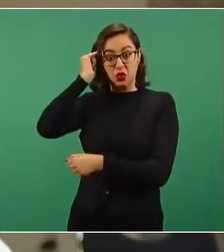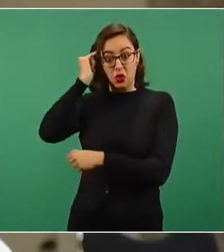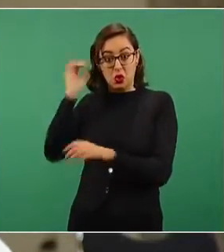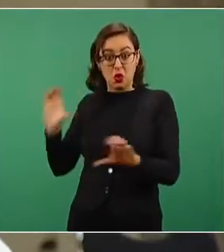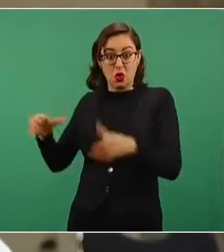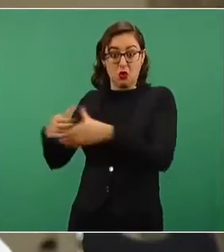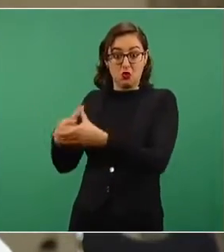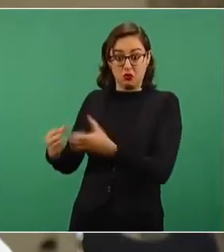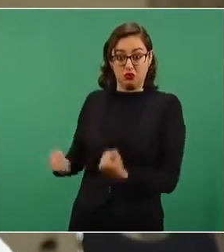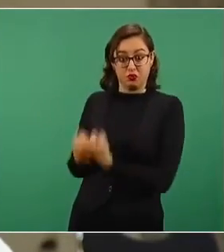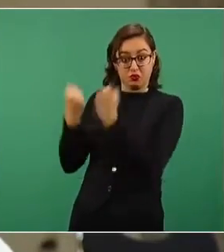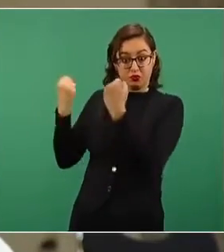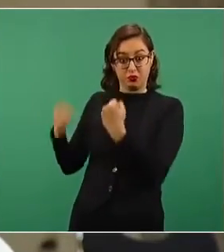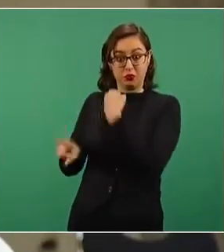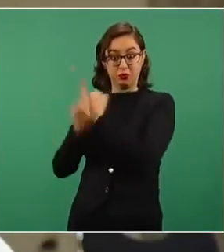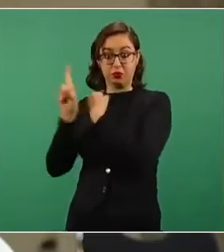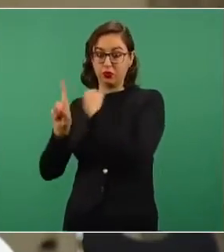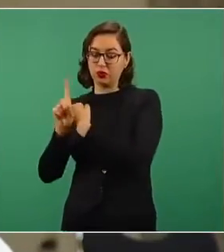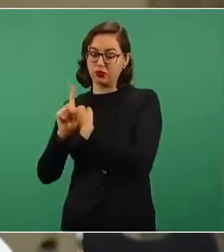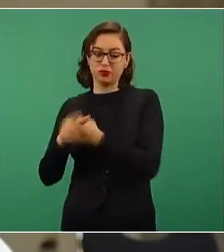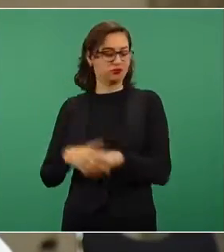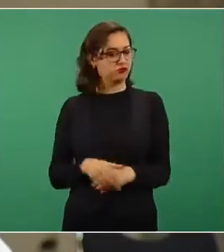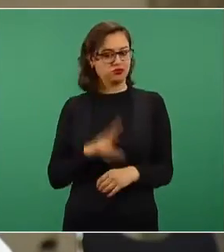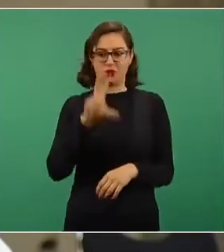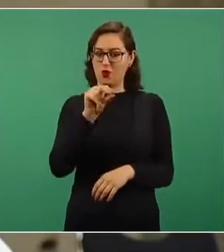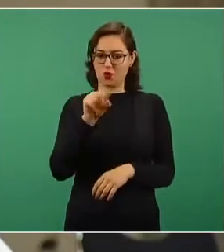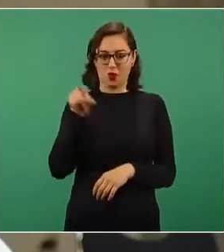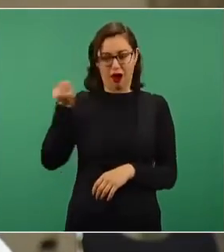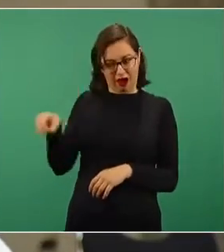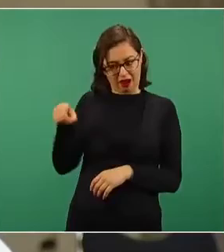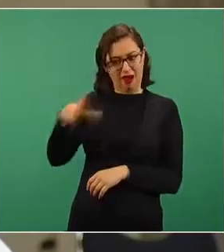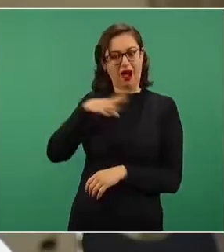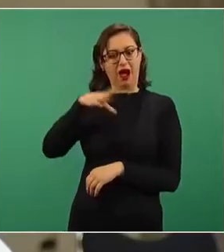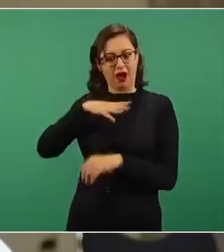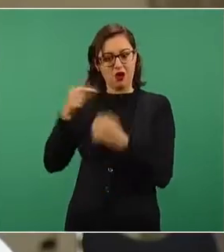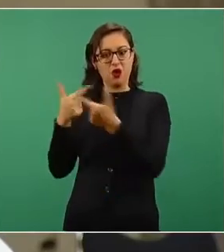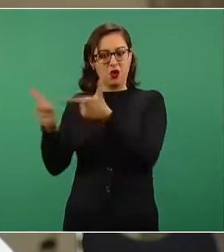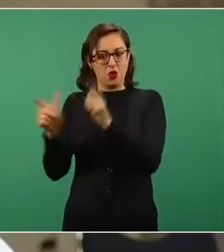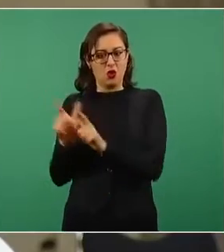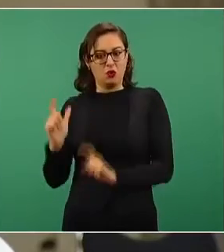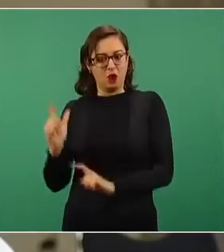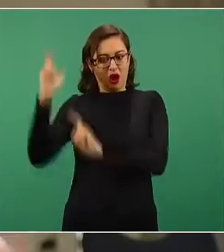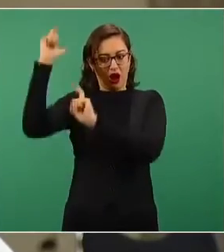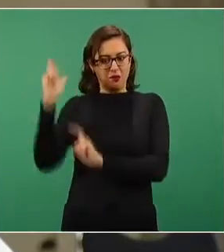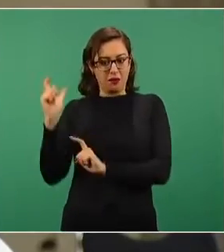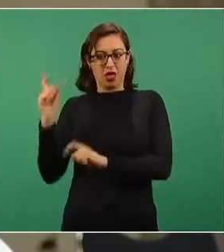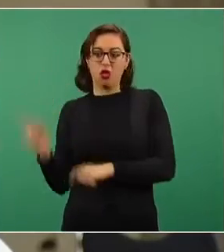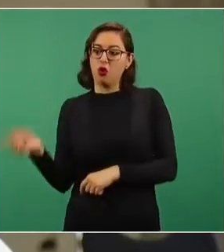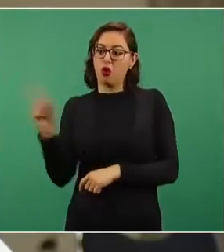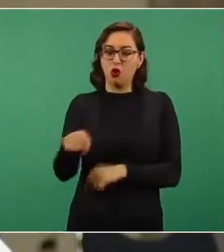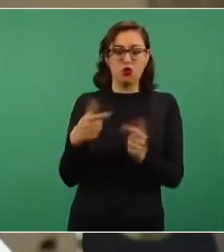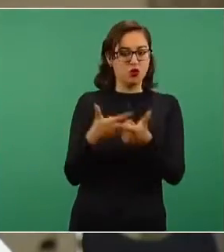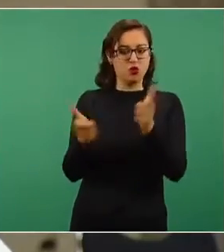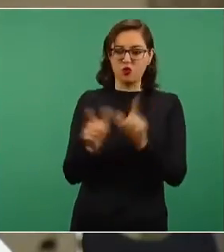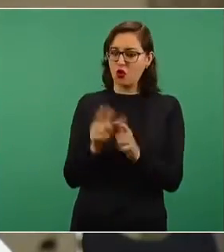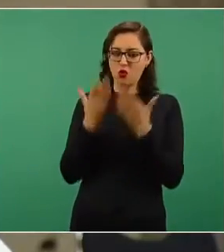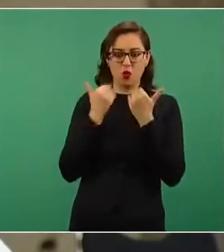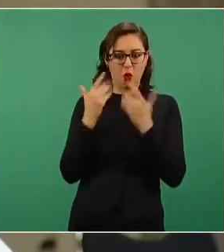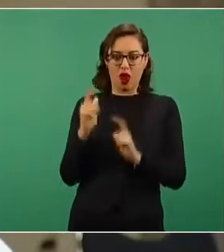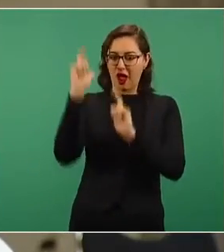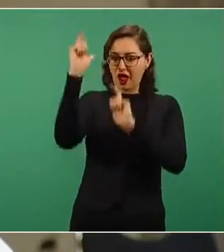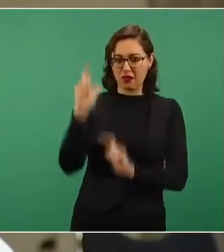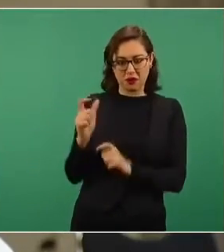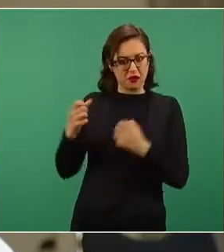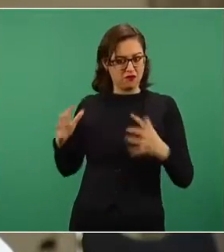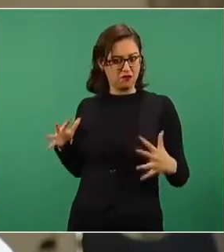intercomunitario, pues hay un grupo armado y el otro poblado no está armado, no hay